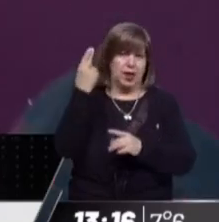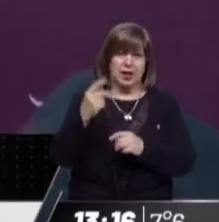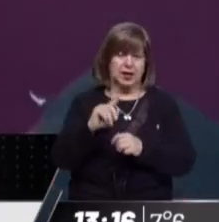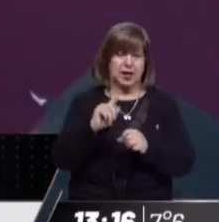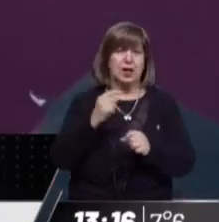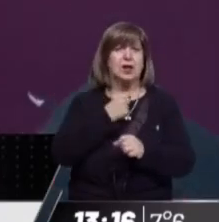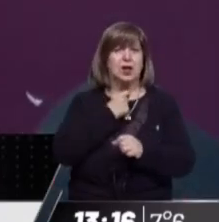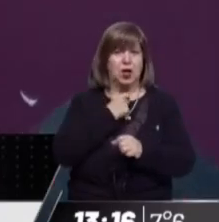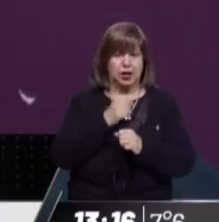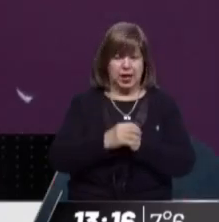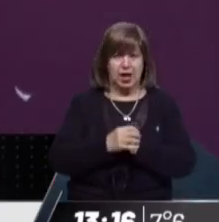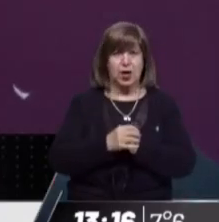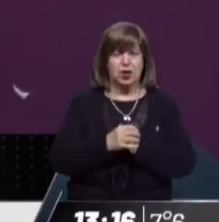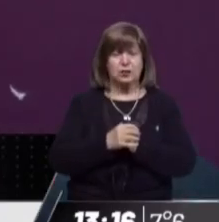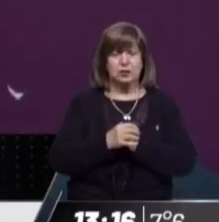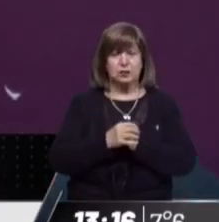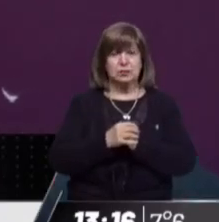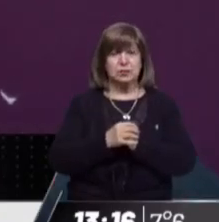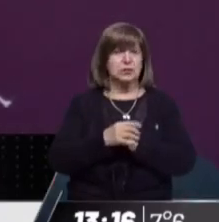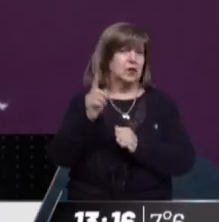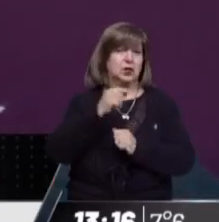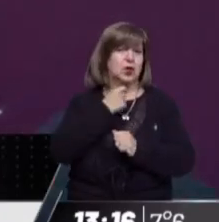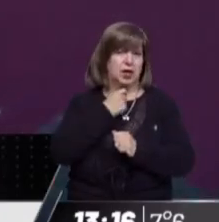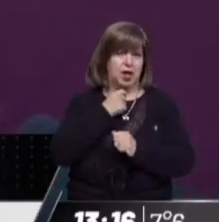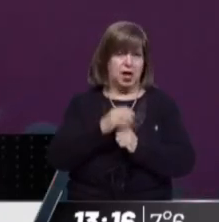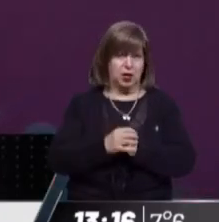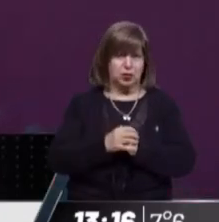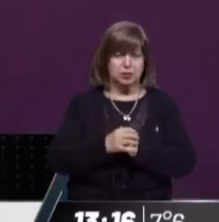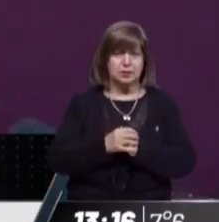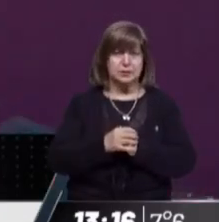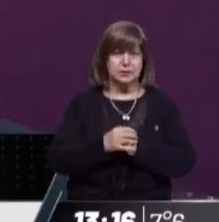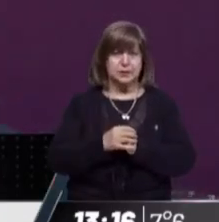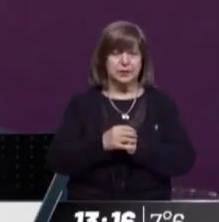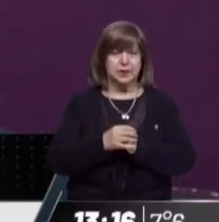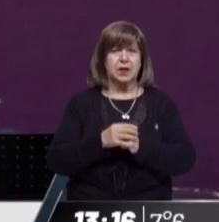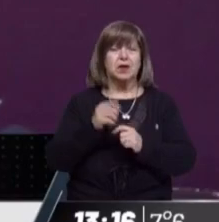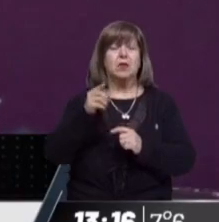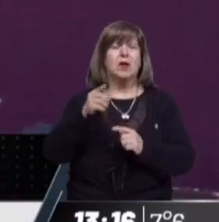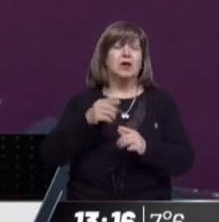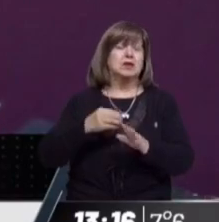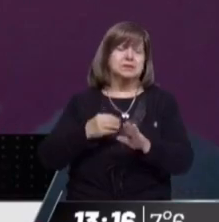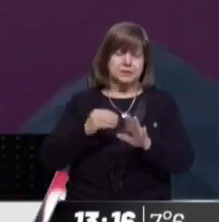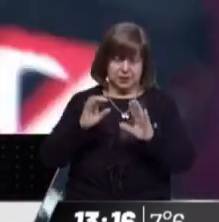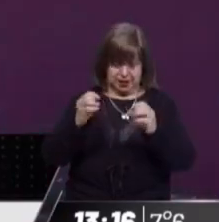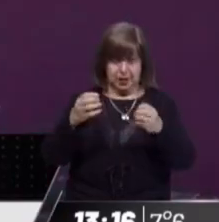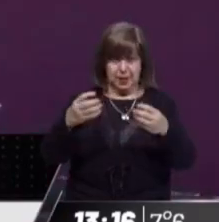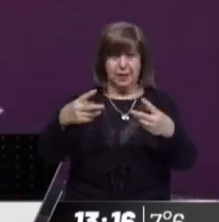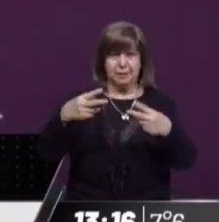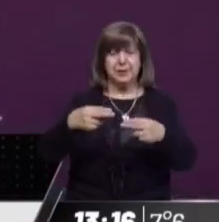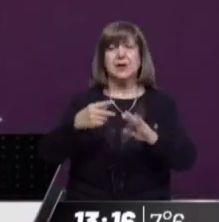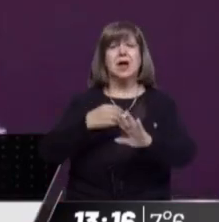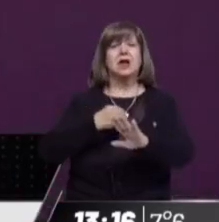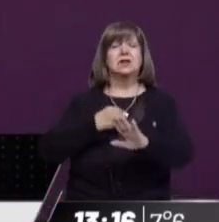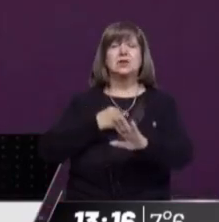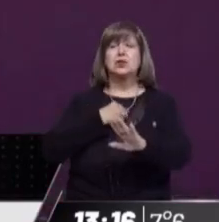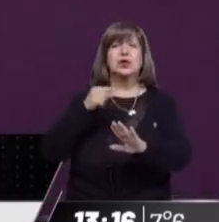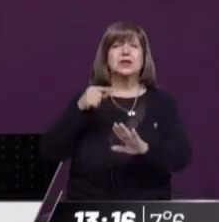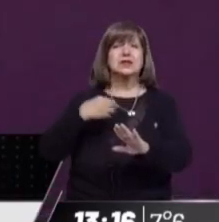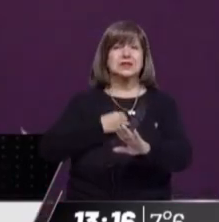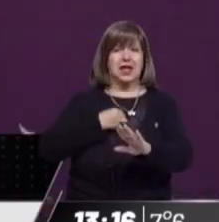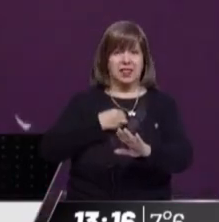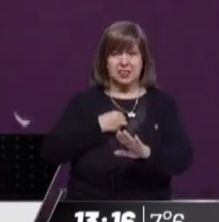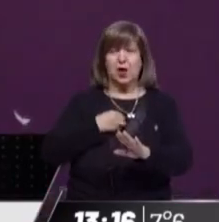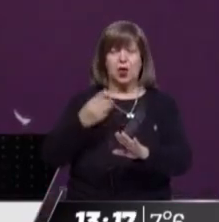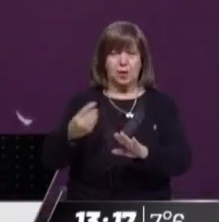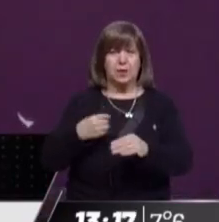de de vario tiempo de los femicidios Pero bueno nada más Queríamos saber tu postura digamos Cómo te sentías y Y a partir cómo me siento yo no puedo